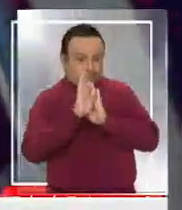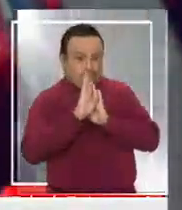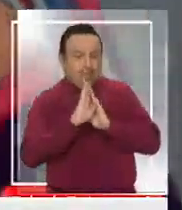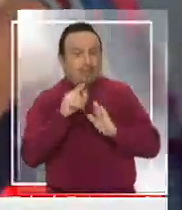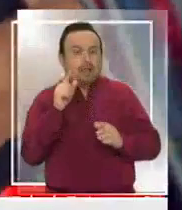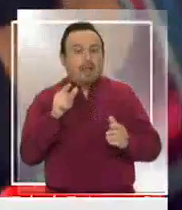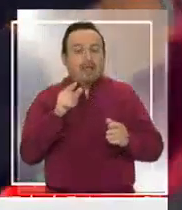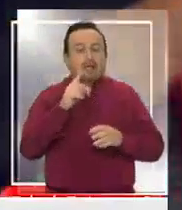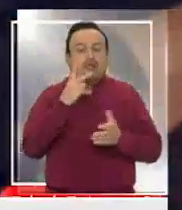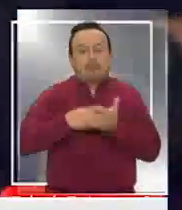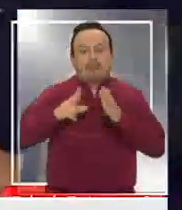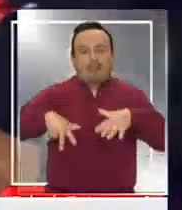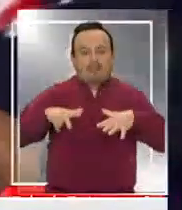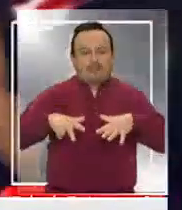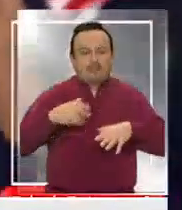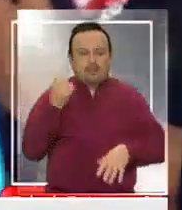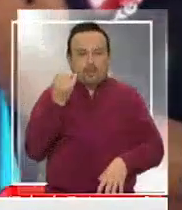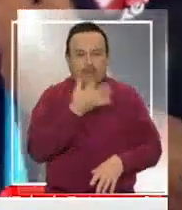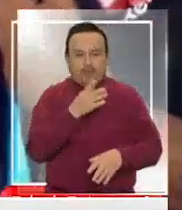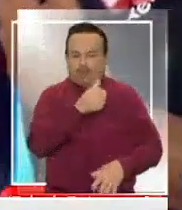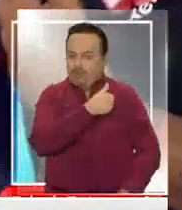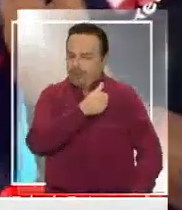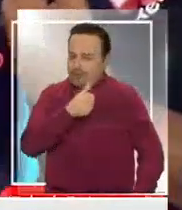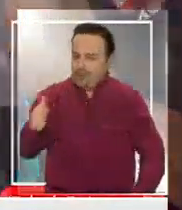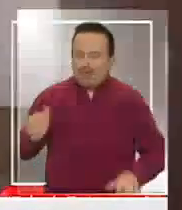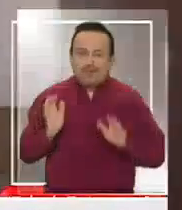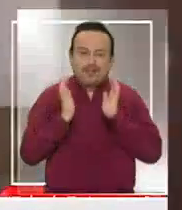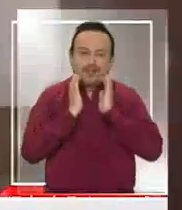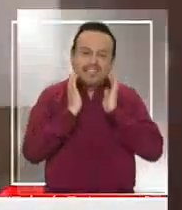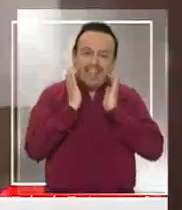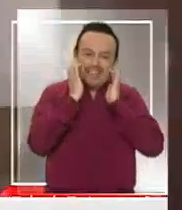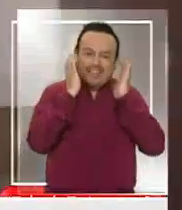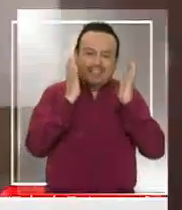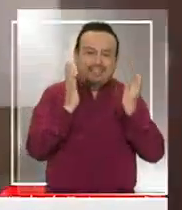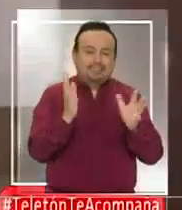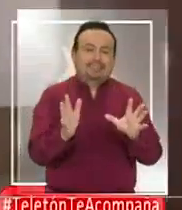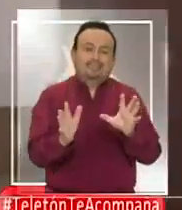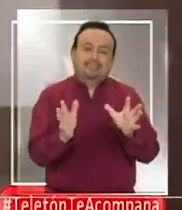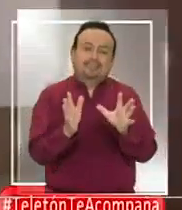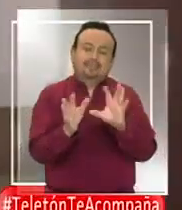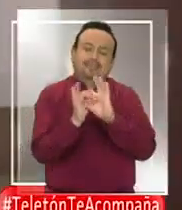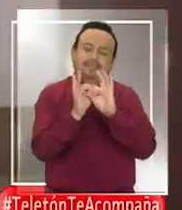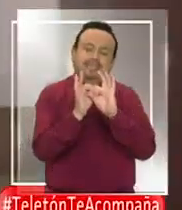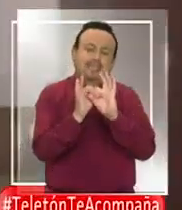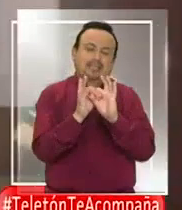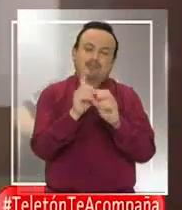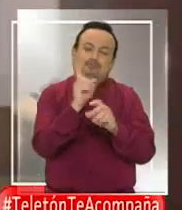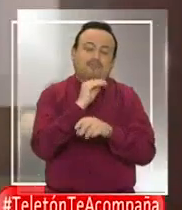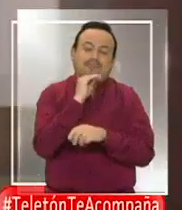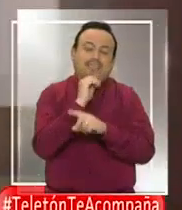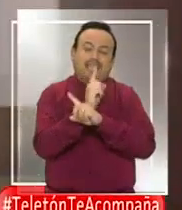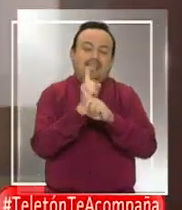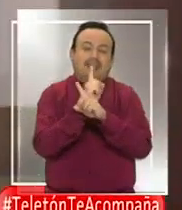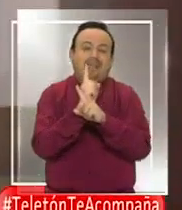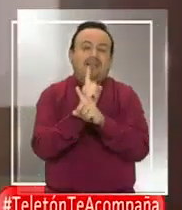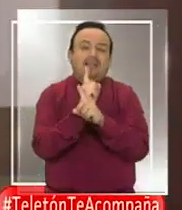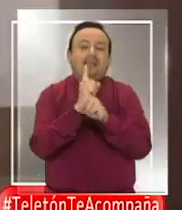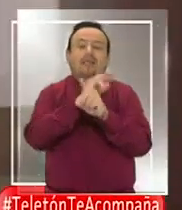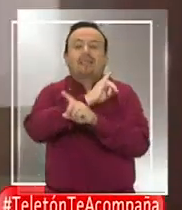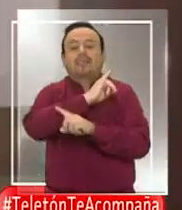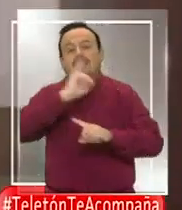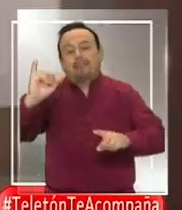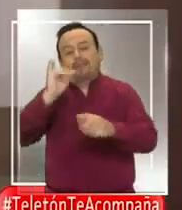año 2018, una cifra que dejó a todos contentos. Las gracias no van a ser suficientes, va a haber que darlas